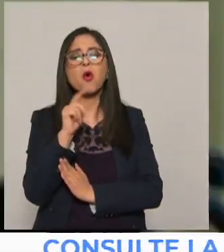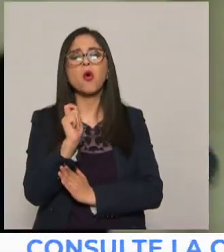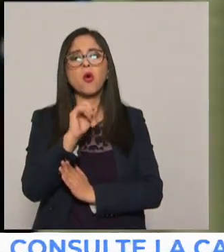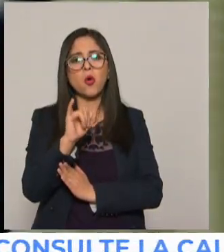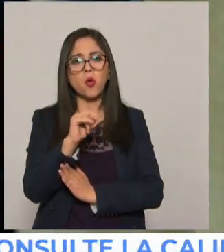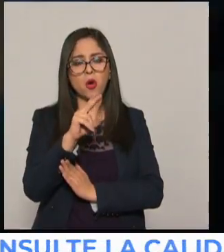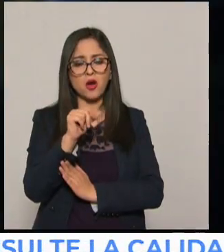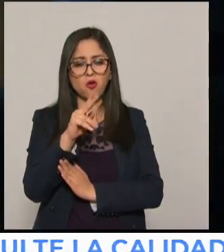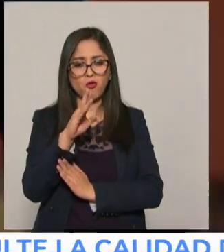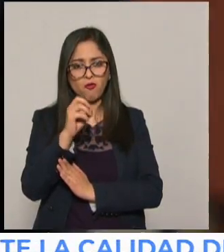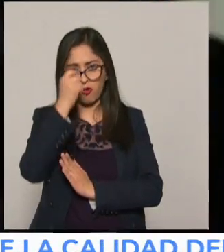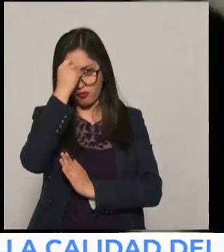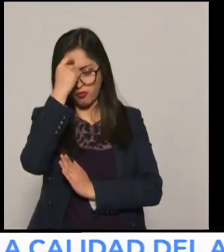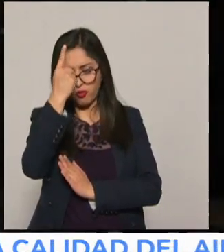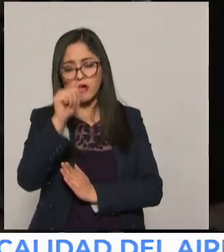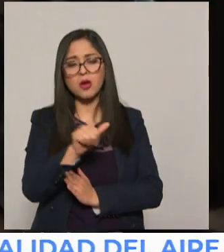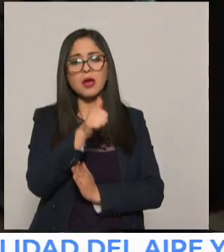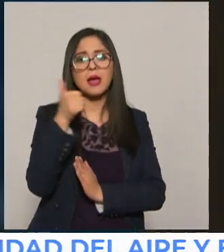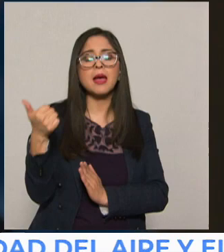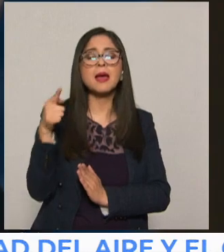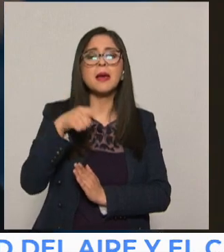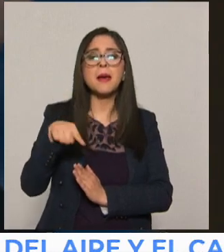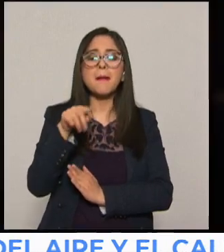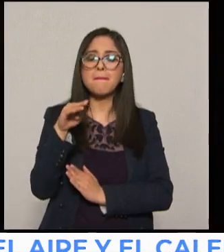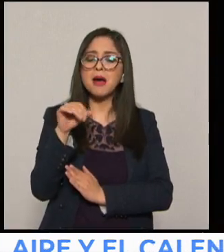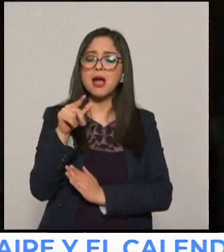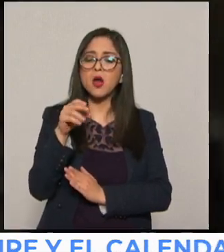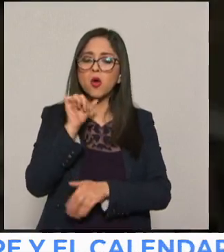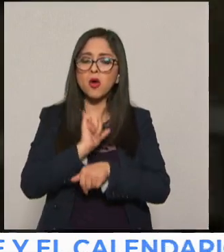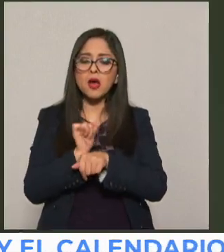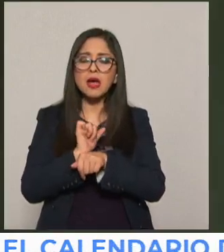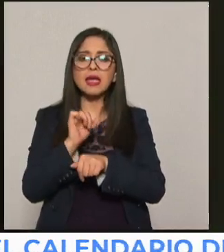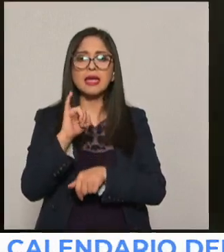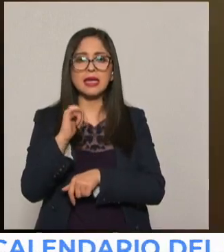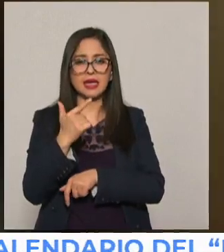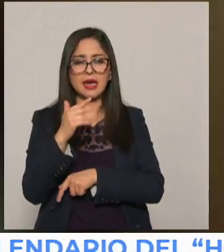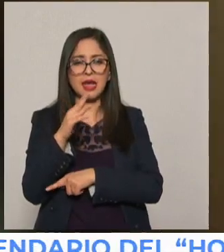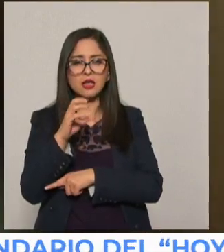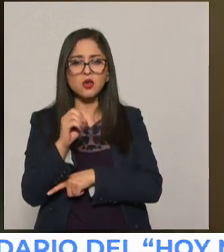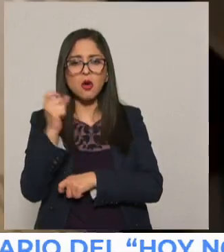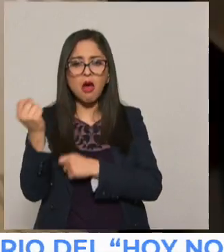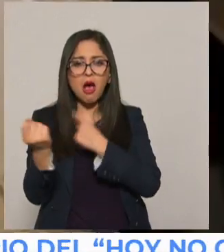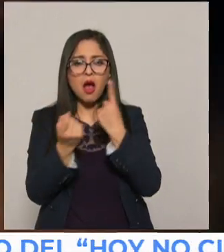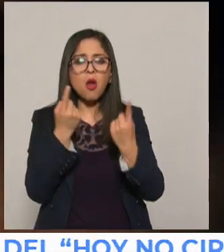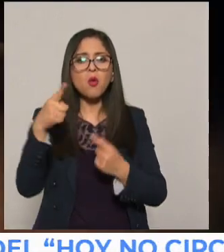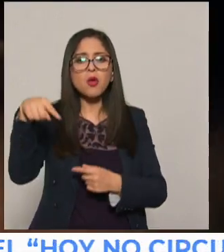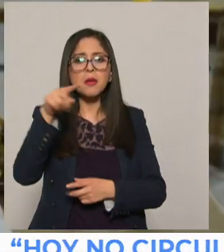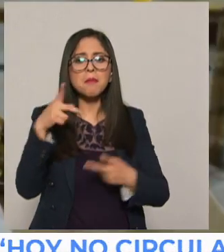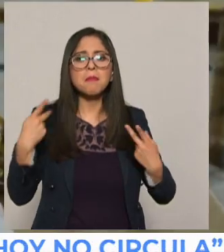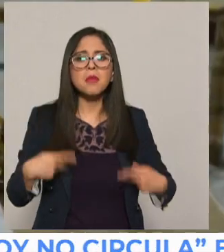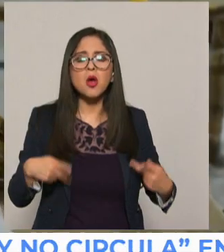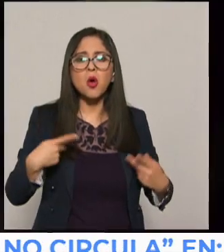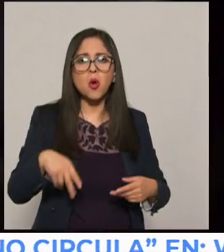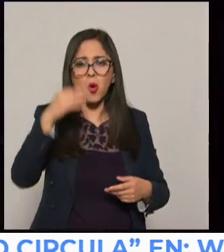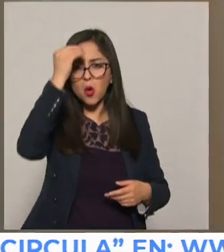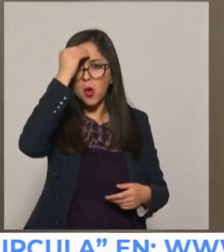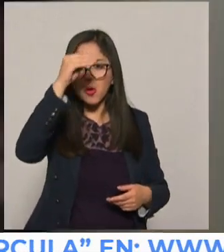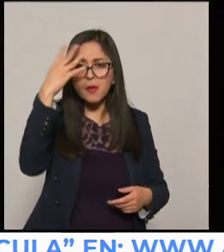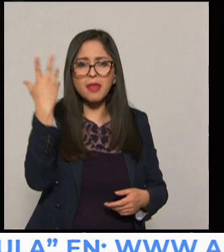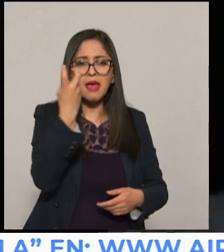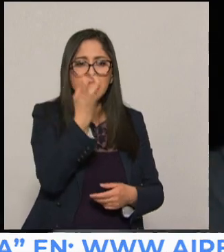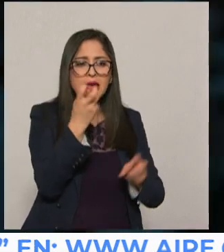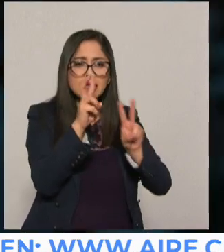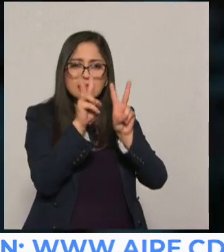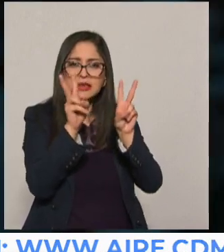Macario, protagonizada por Ignacio López Tarso, y que hemos olvidado dentro de los medios audiovisuales este género y esta